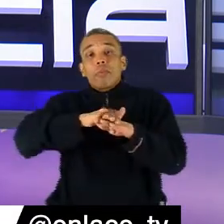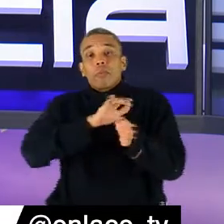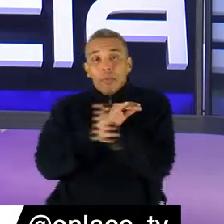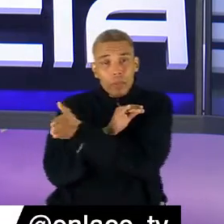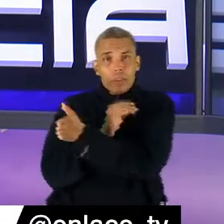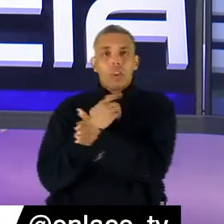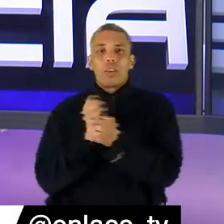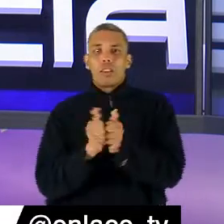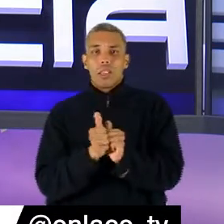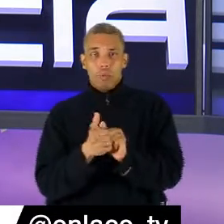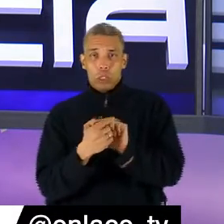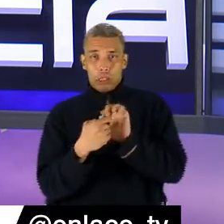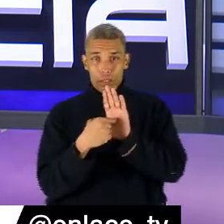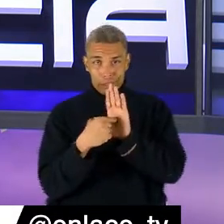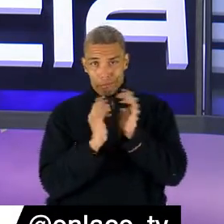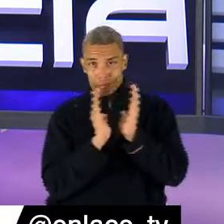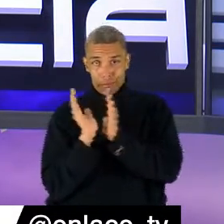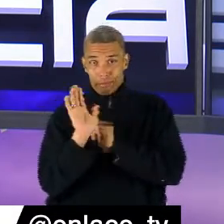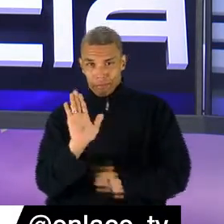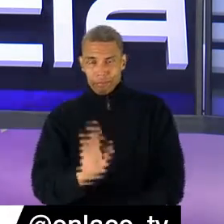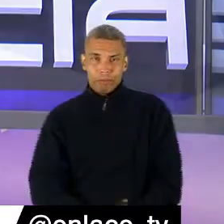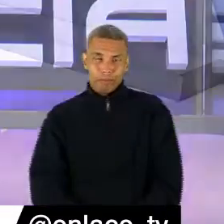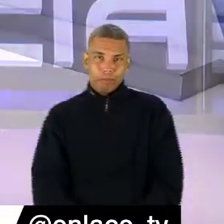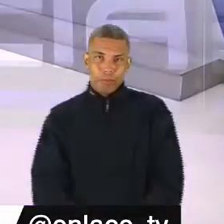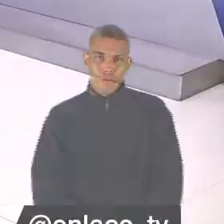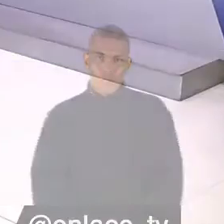con la información deportiva en Enlace Noticias.